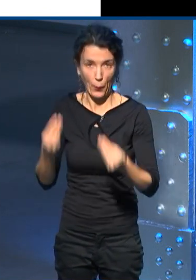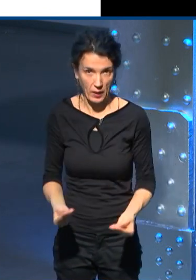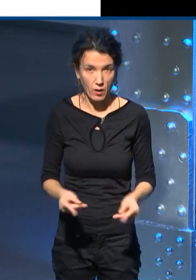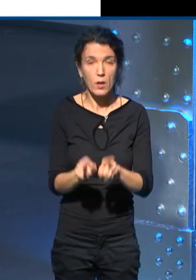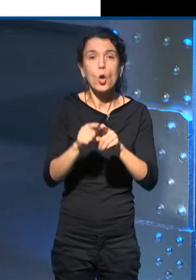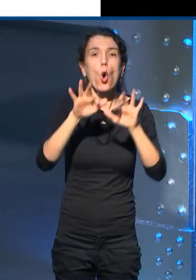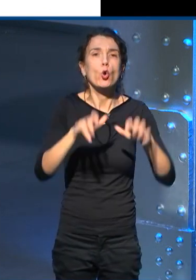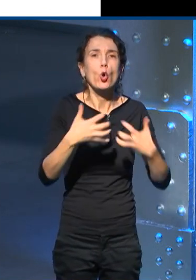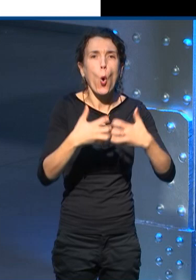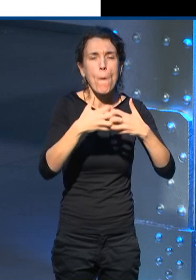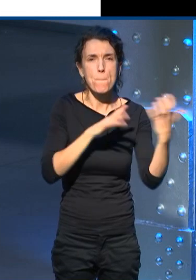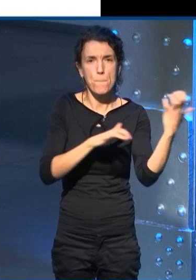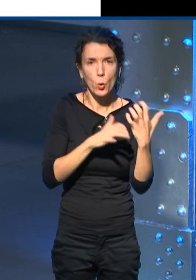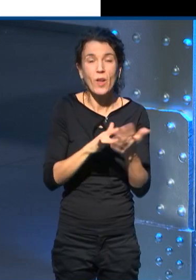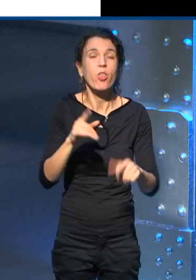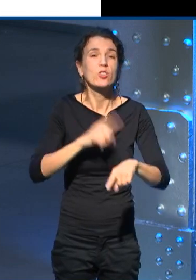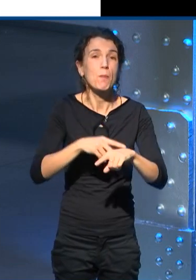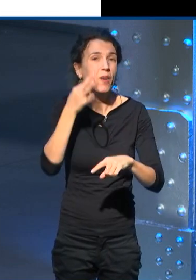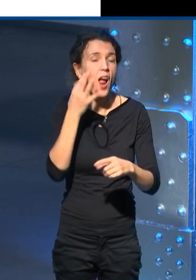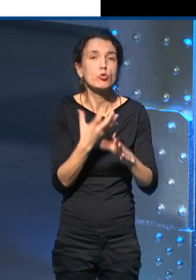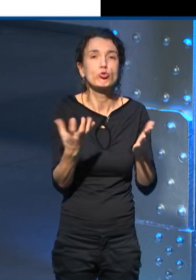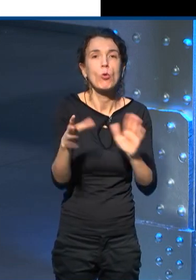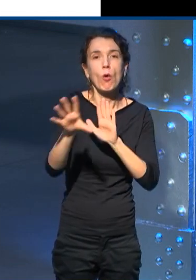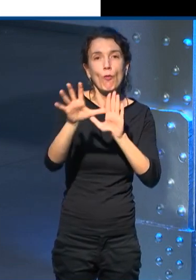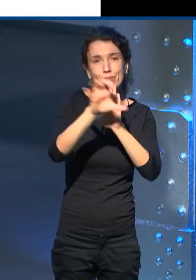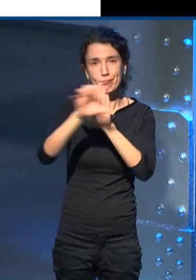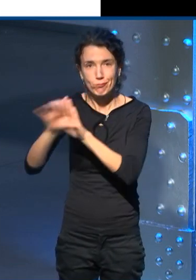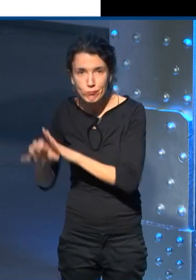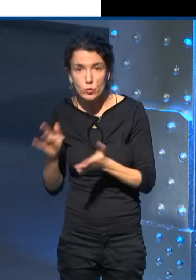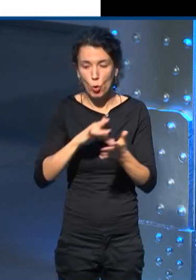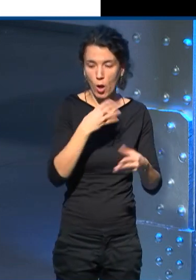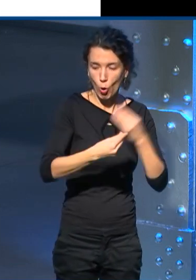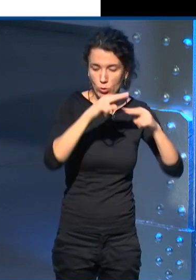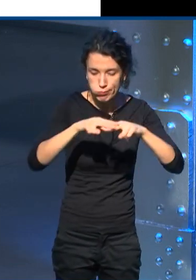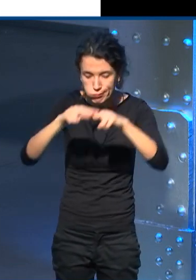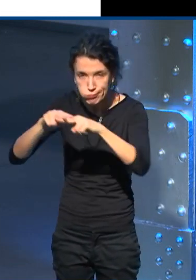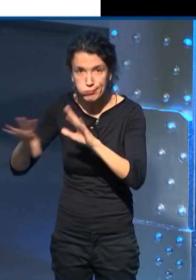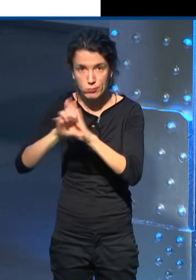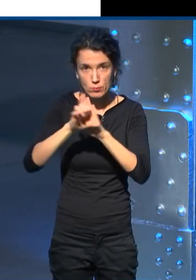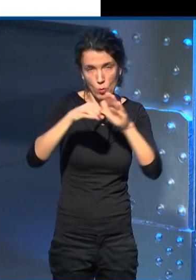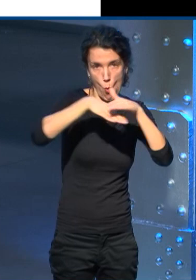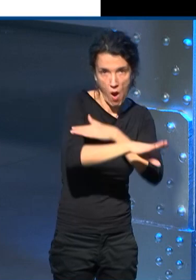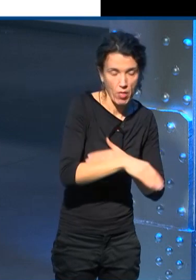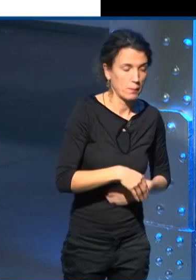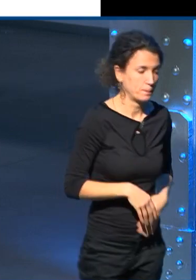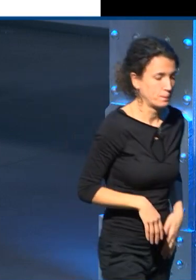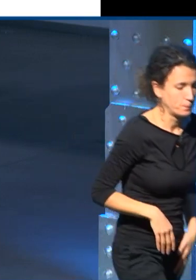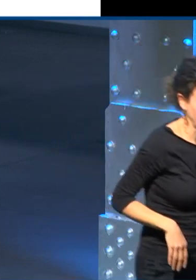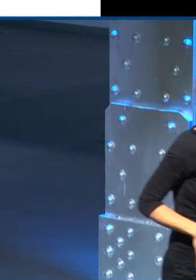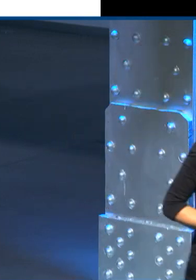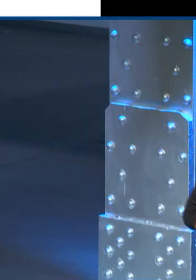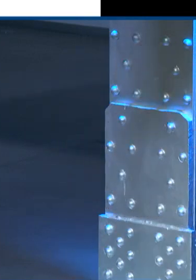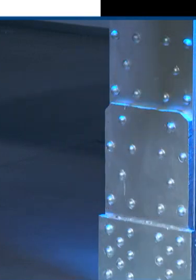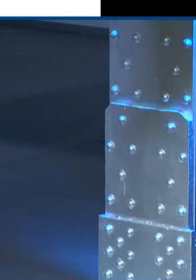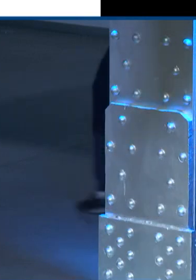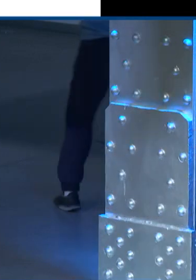un computador que va procesando en tiempo real todo lo que está sucediendo y guiando las actuaciones de las cosas que hay que hacer mientras uno desciende.